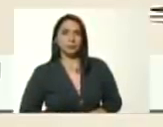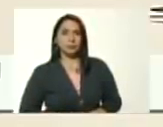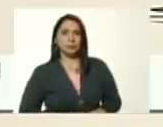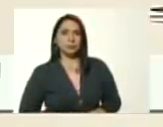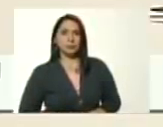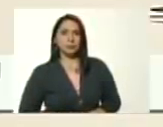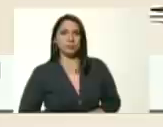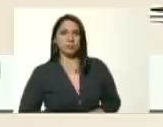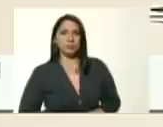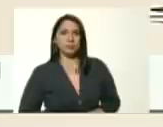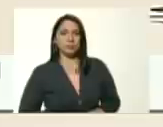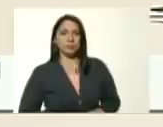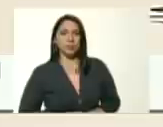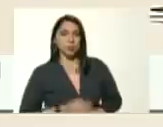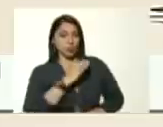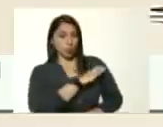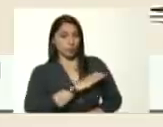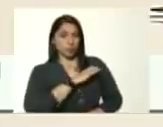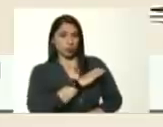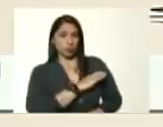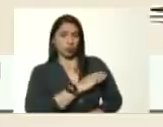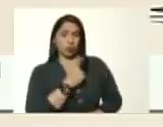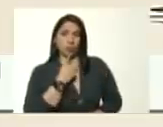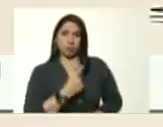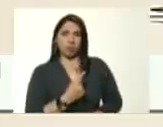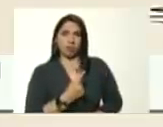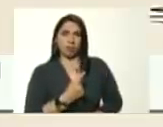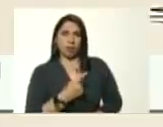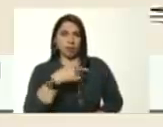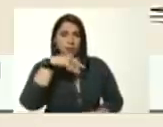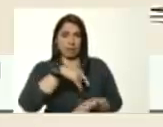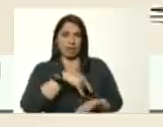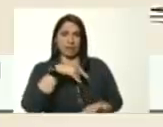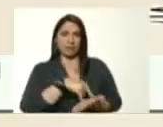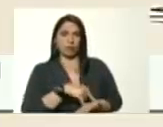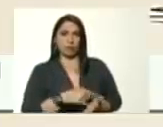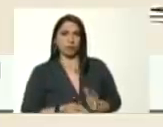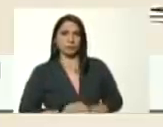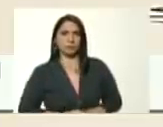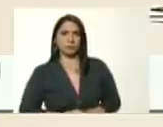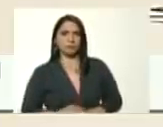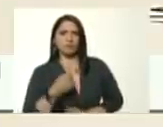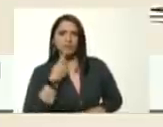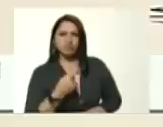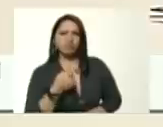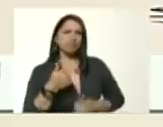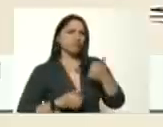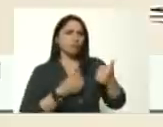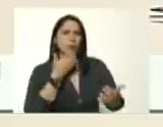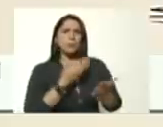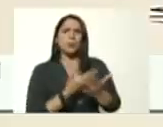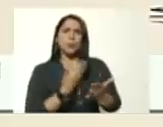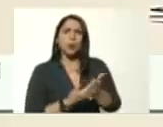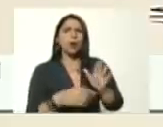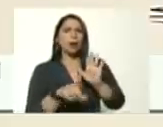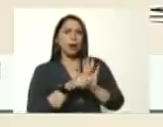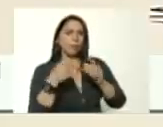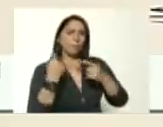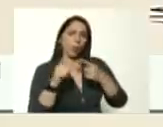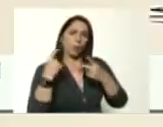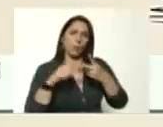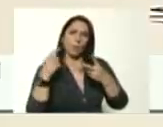y esa subcomisión nos diga en cada opinan esto proponen tales leyes